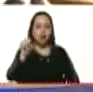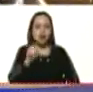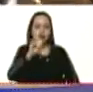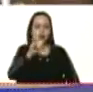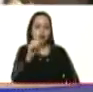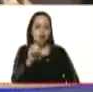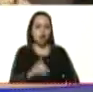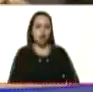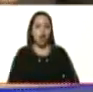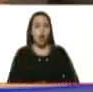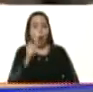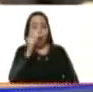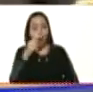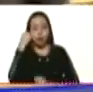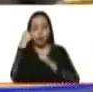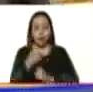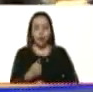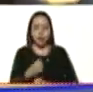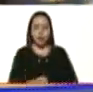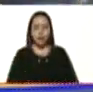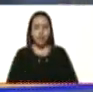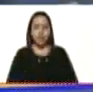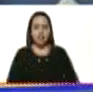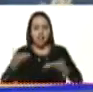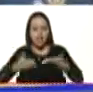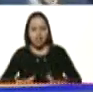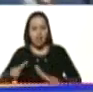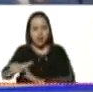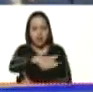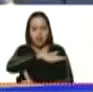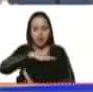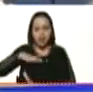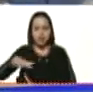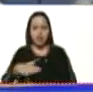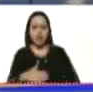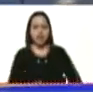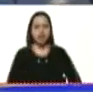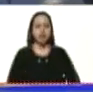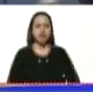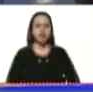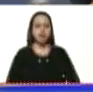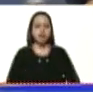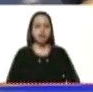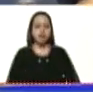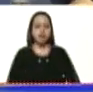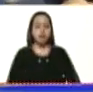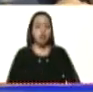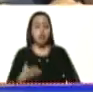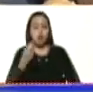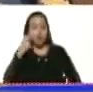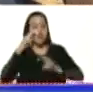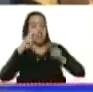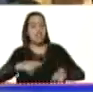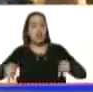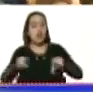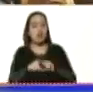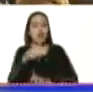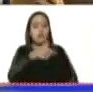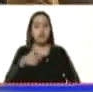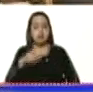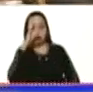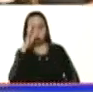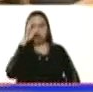frente amplia y mirada aguda, muy lejos de la popularizada figura de un anciano magistrado con peluca blanca, lo encontramos